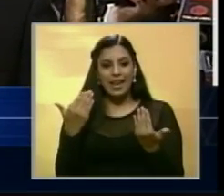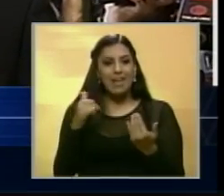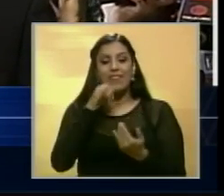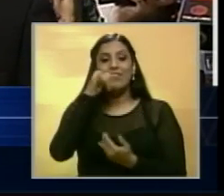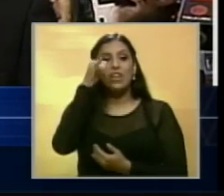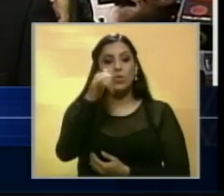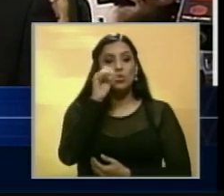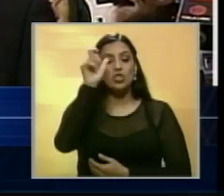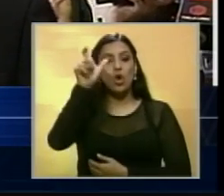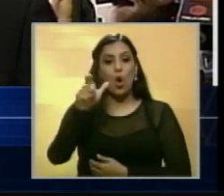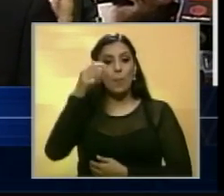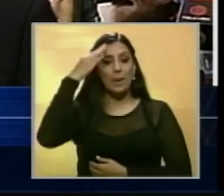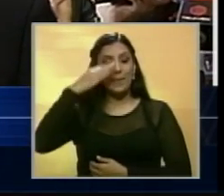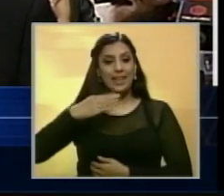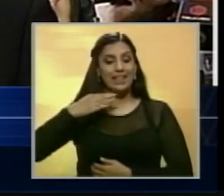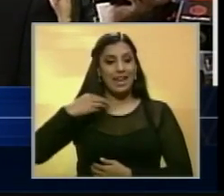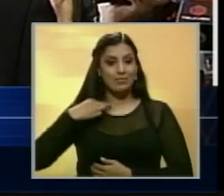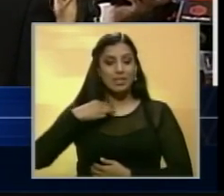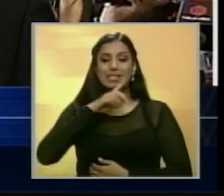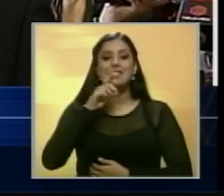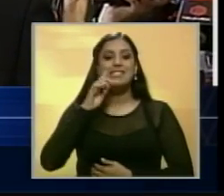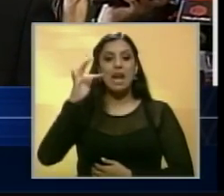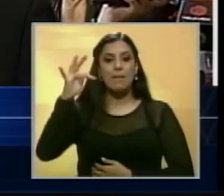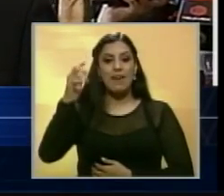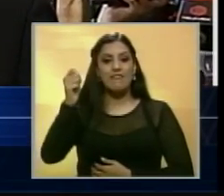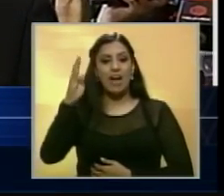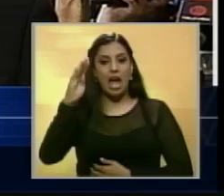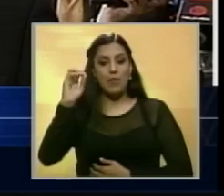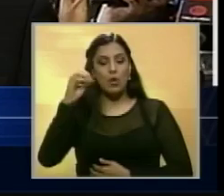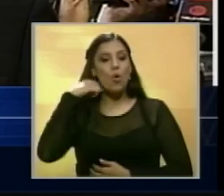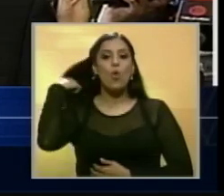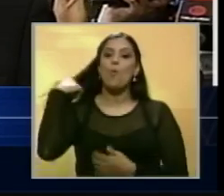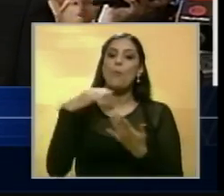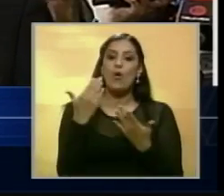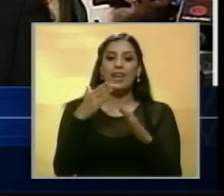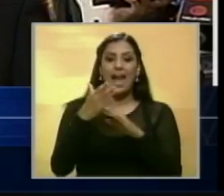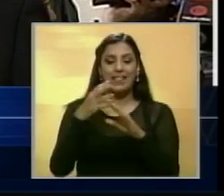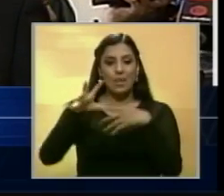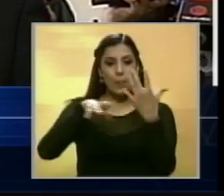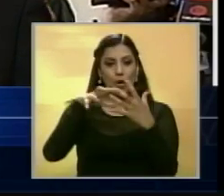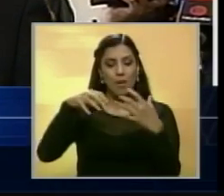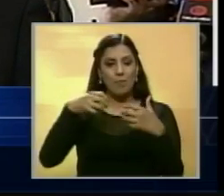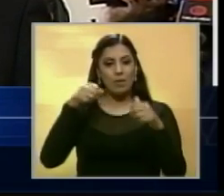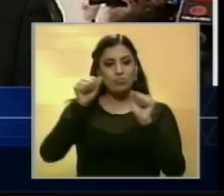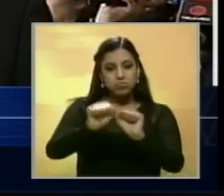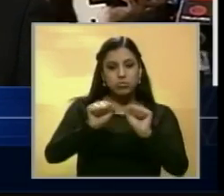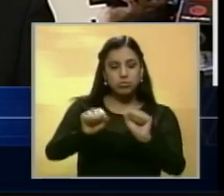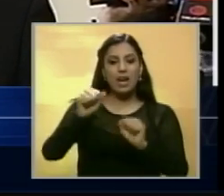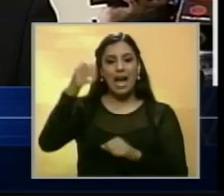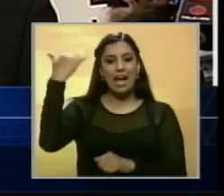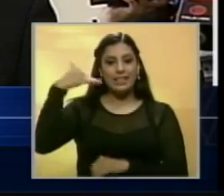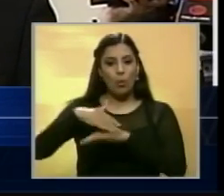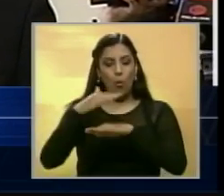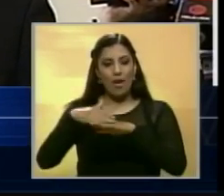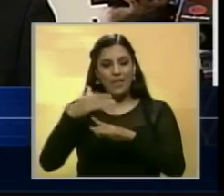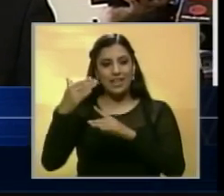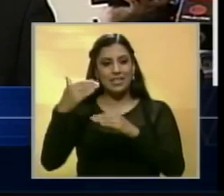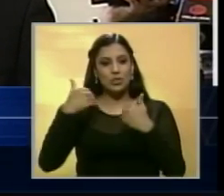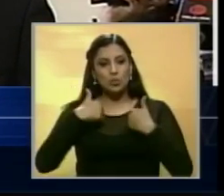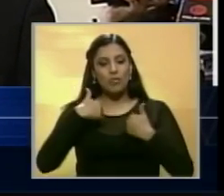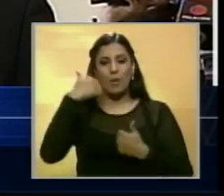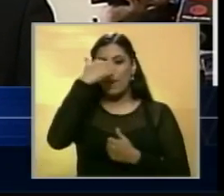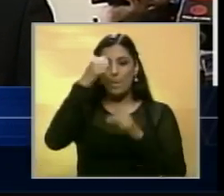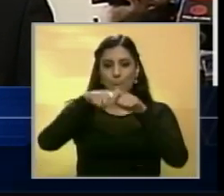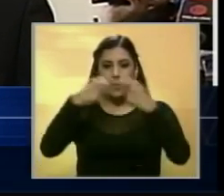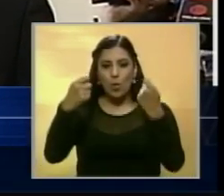al general Fabio Sabarce, a quien acusan de haber reprimido violentamente la concentración de diputados opositores que el jueves pasado